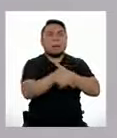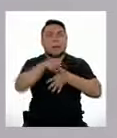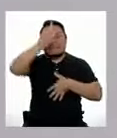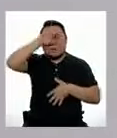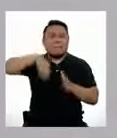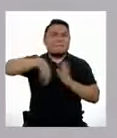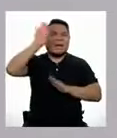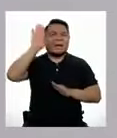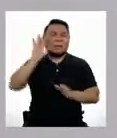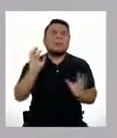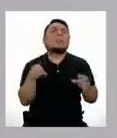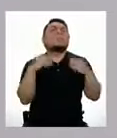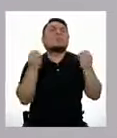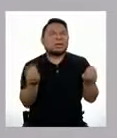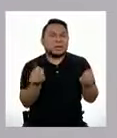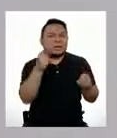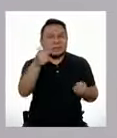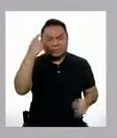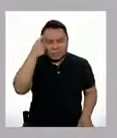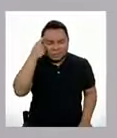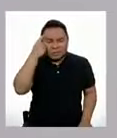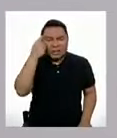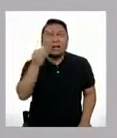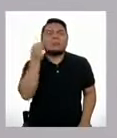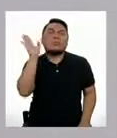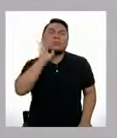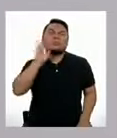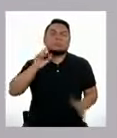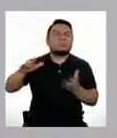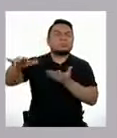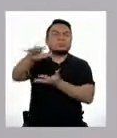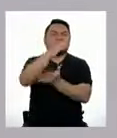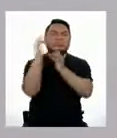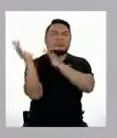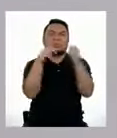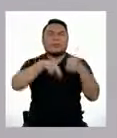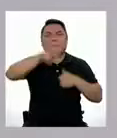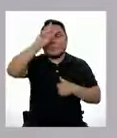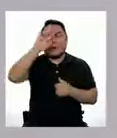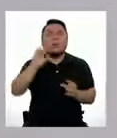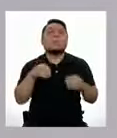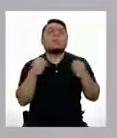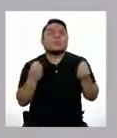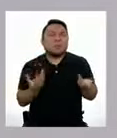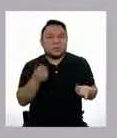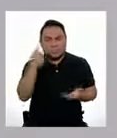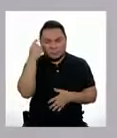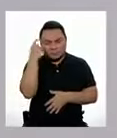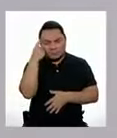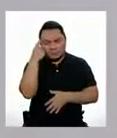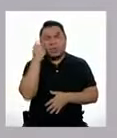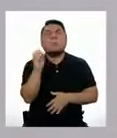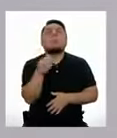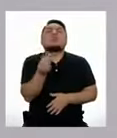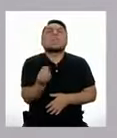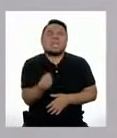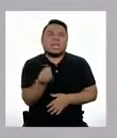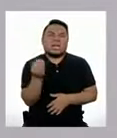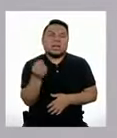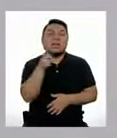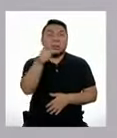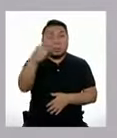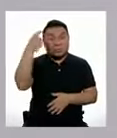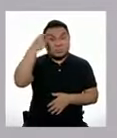Vayamos reflexionando sobre qué es lo que ocasiona la contaminación del aire en nuestro país. Es decir, pensemos qué